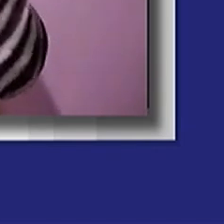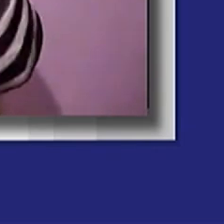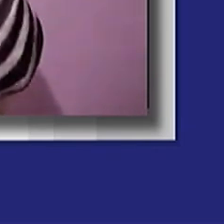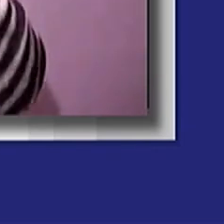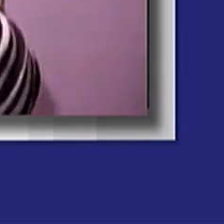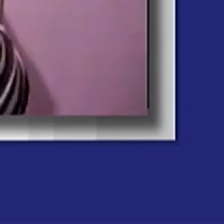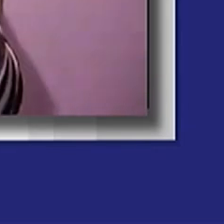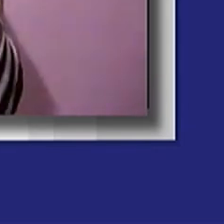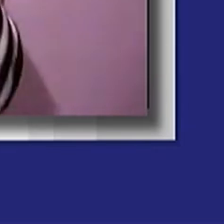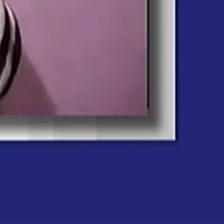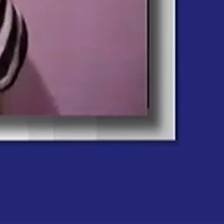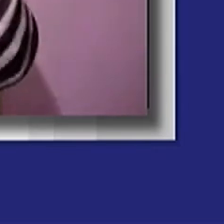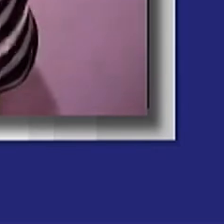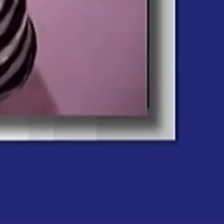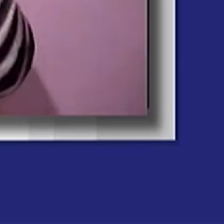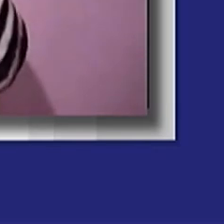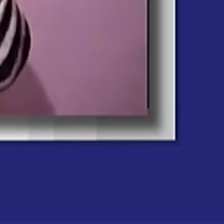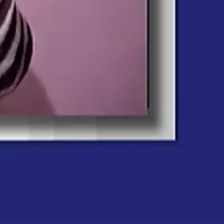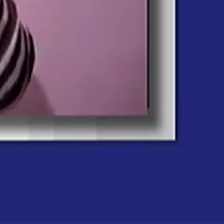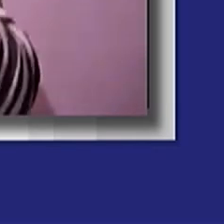comunicación,